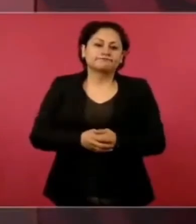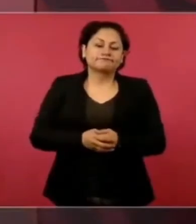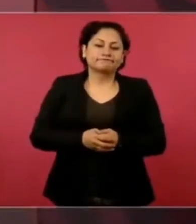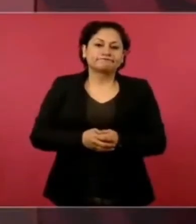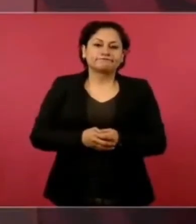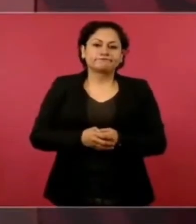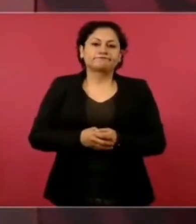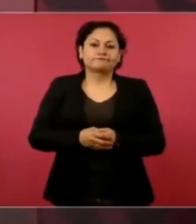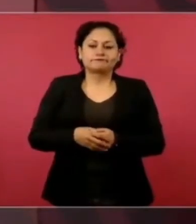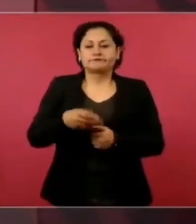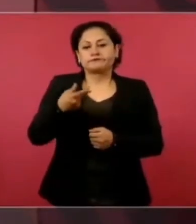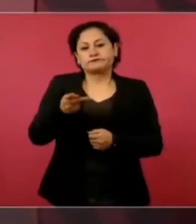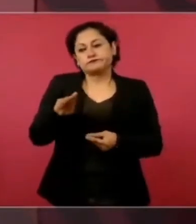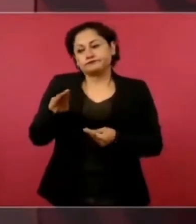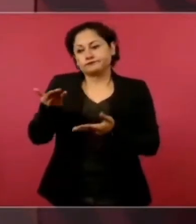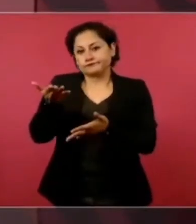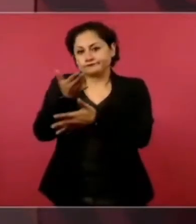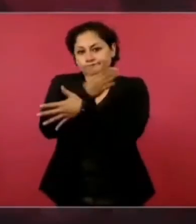Pero un abrazo